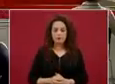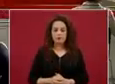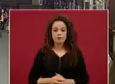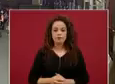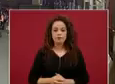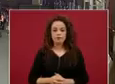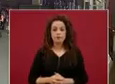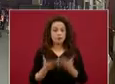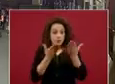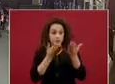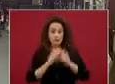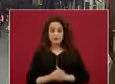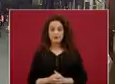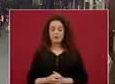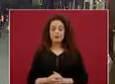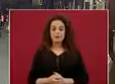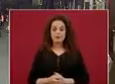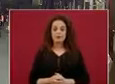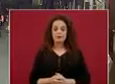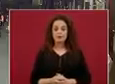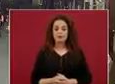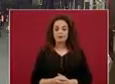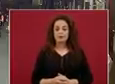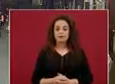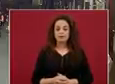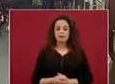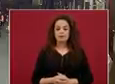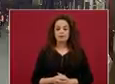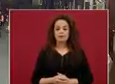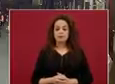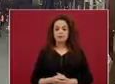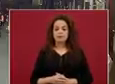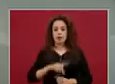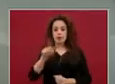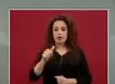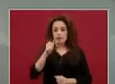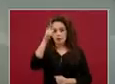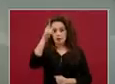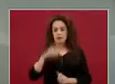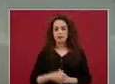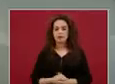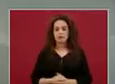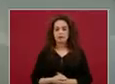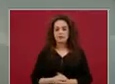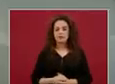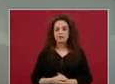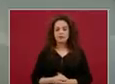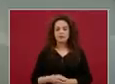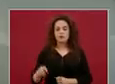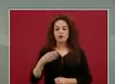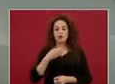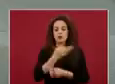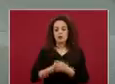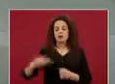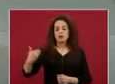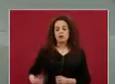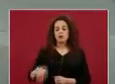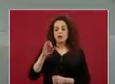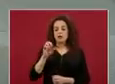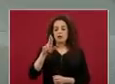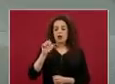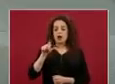Por favor. Y Juan Carlos Avaroa. Hola, buenas tardes. Fernando Camacho, del periódico La